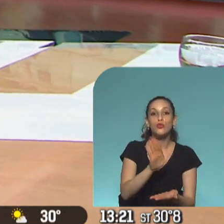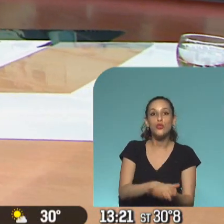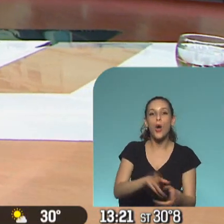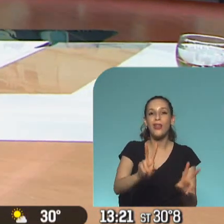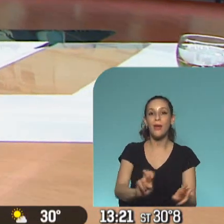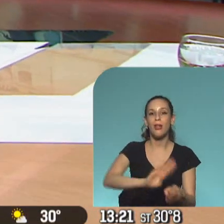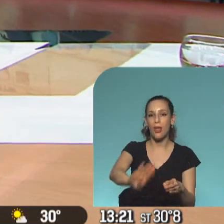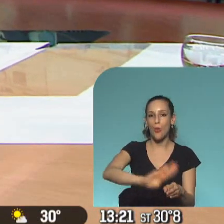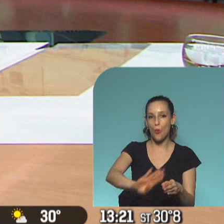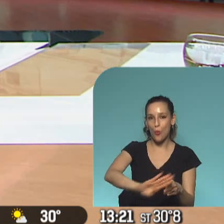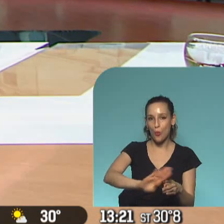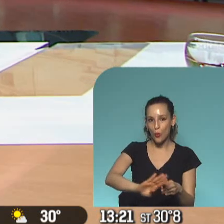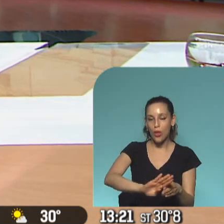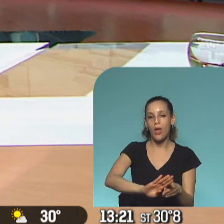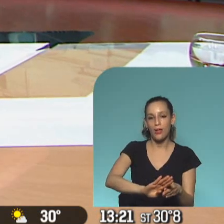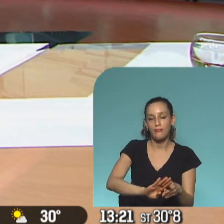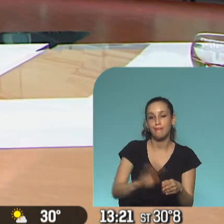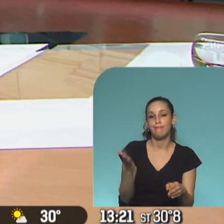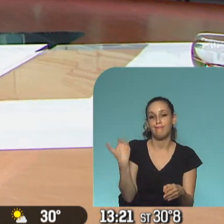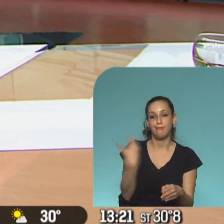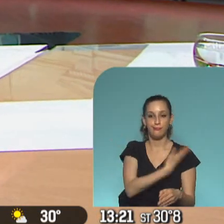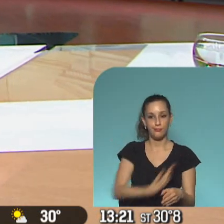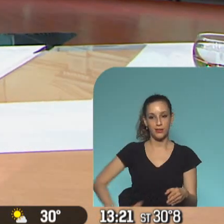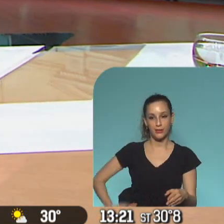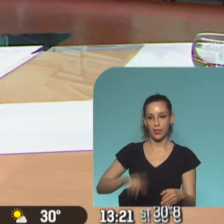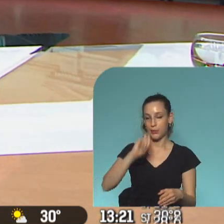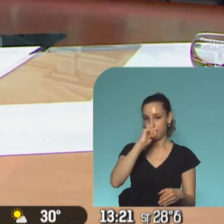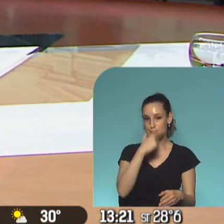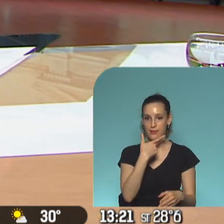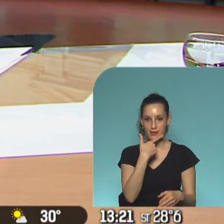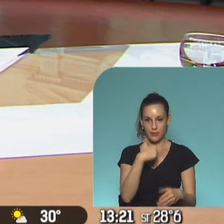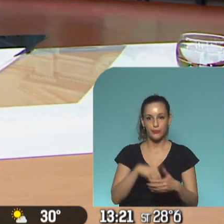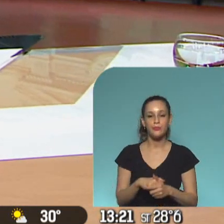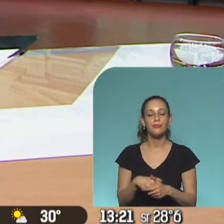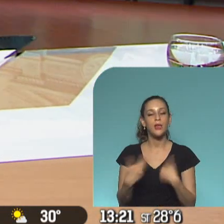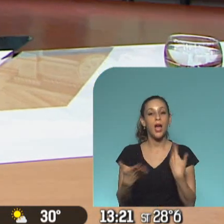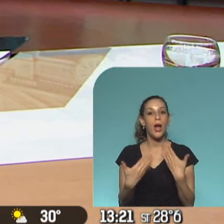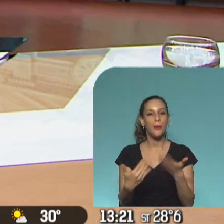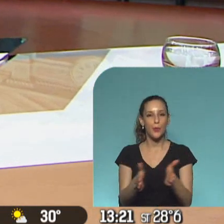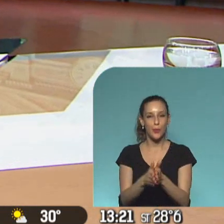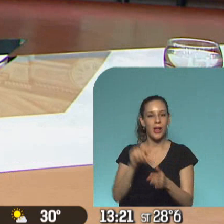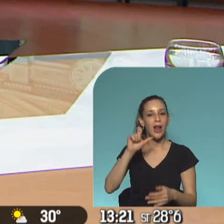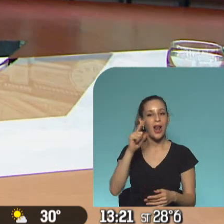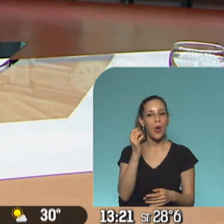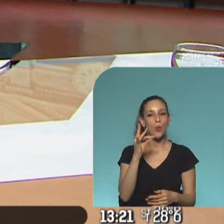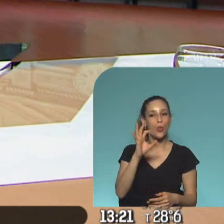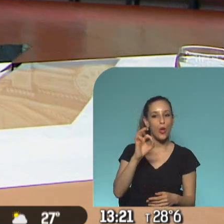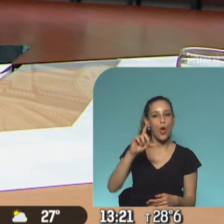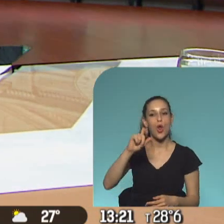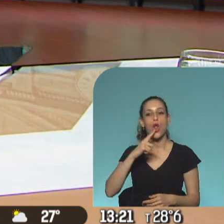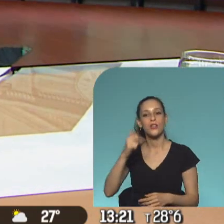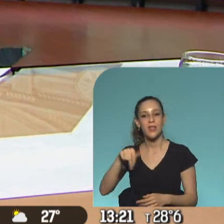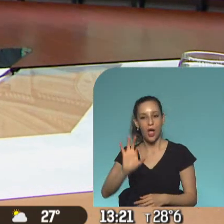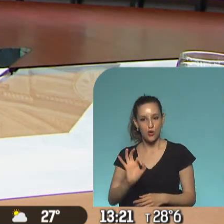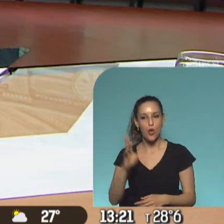deuda que tomó en su momento la gestión del expresidente Mauricio Macri. Hablamos de este tema con Claudio Lozano, es economista y director del